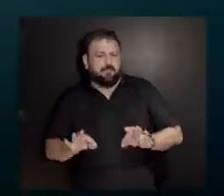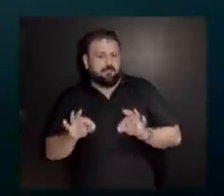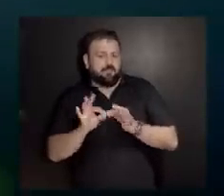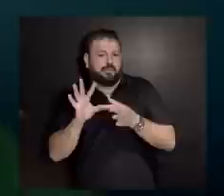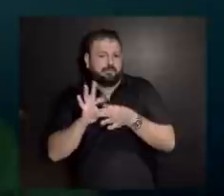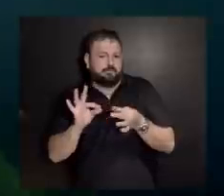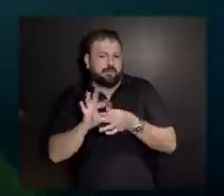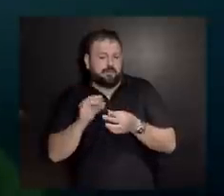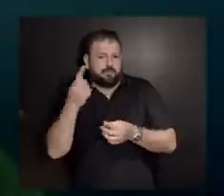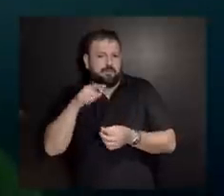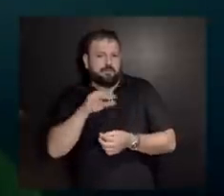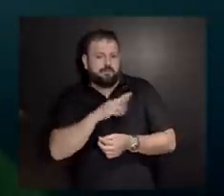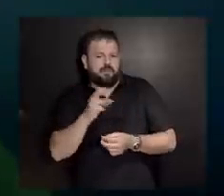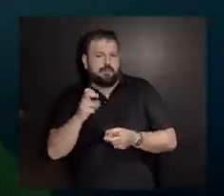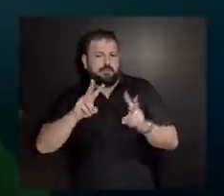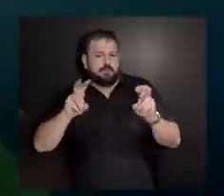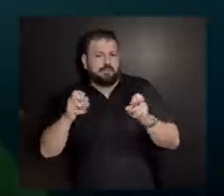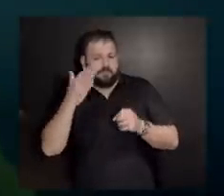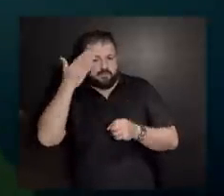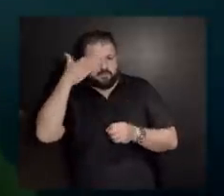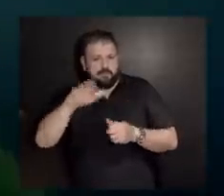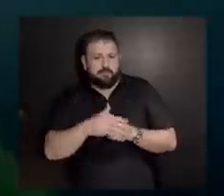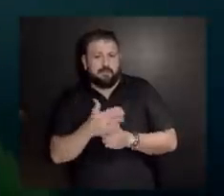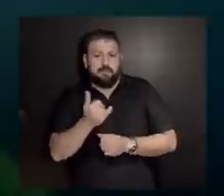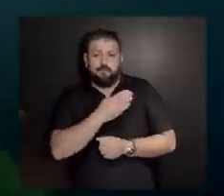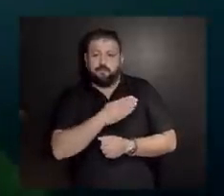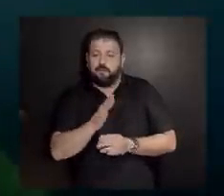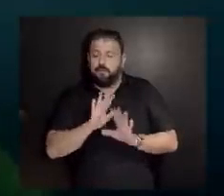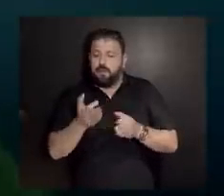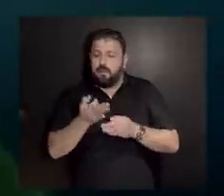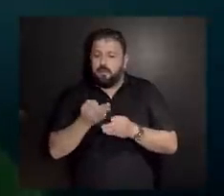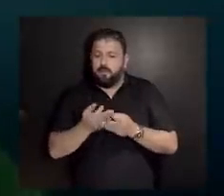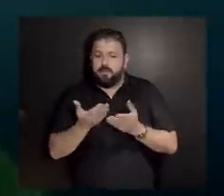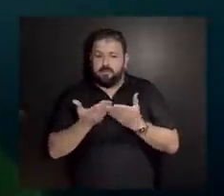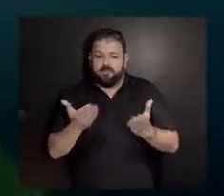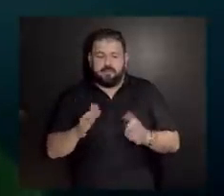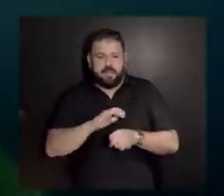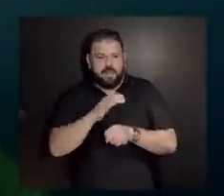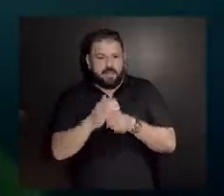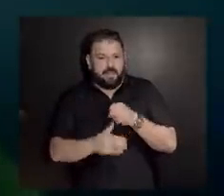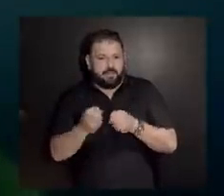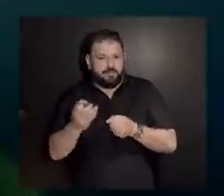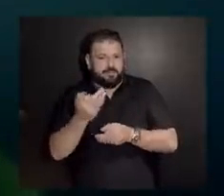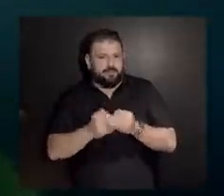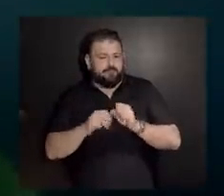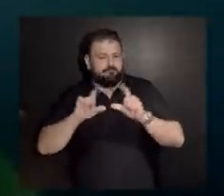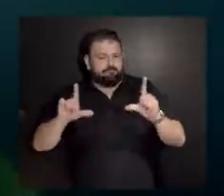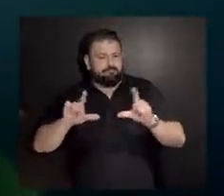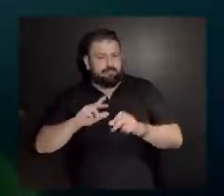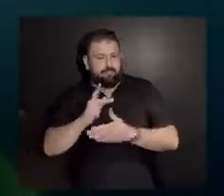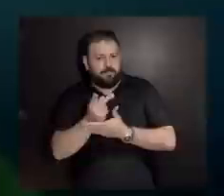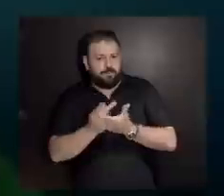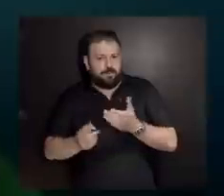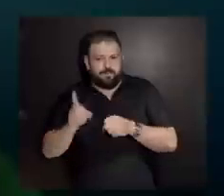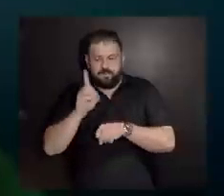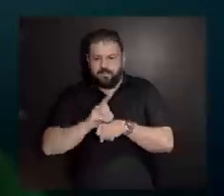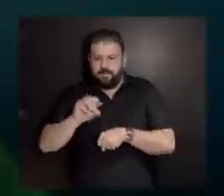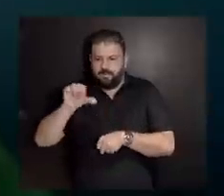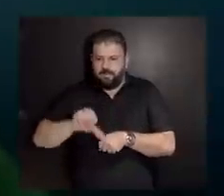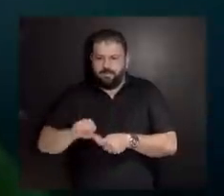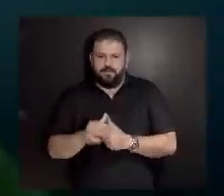explicarles todo este tema, ¿no? Y pues bueno, hasta aquí ya termina nuestro programa del día de